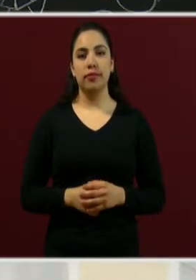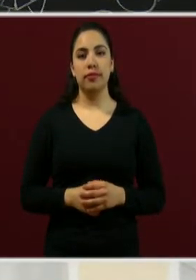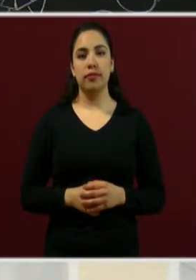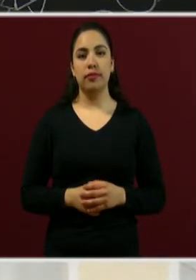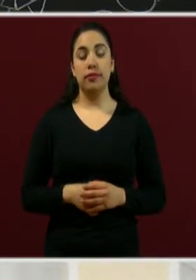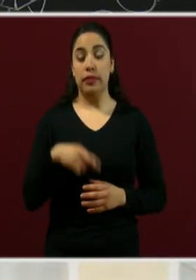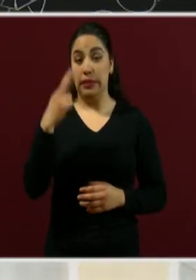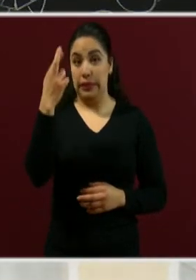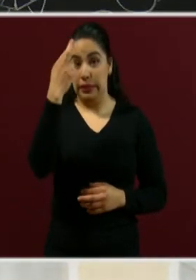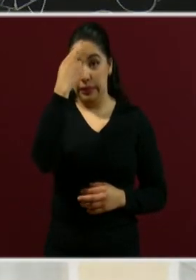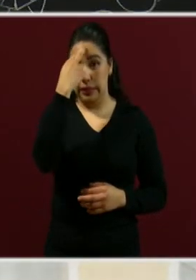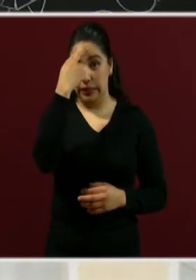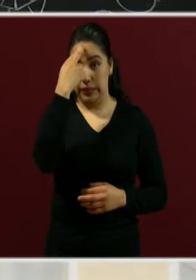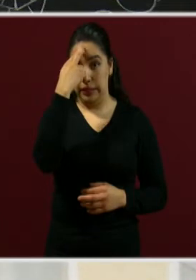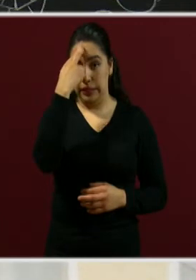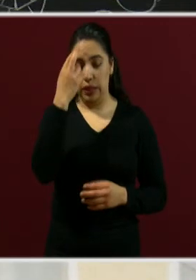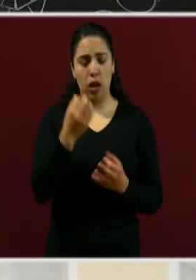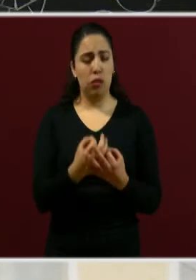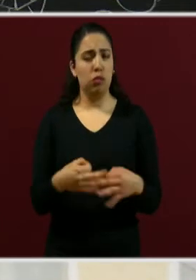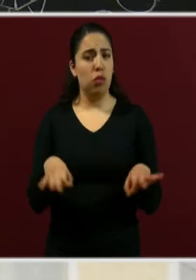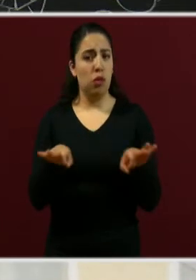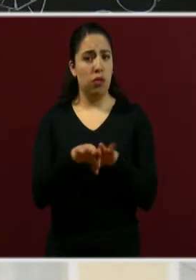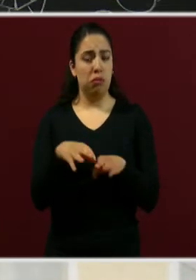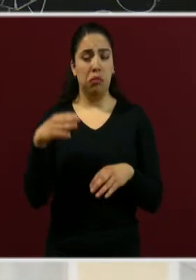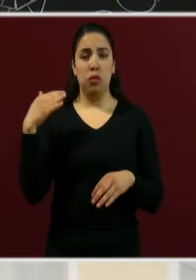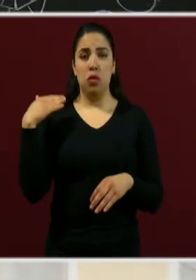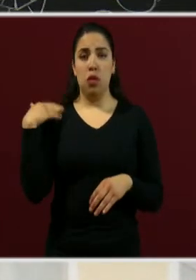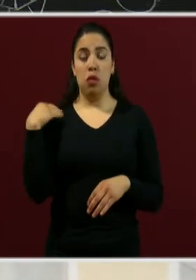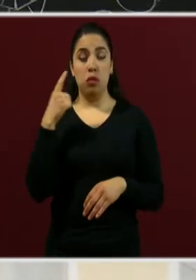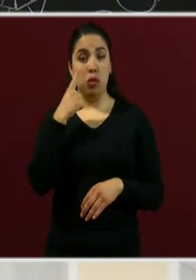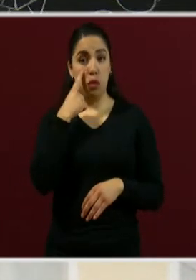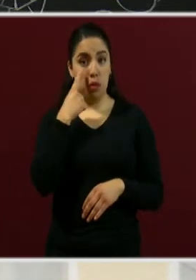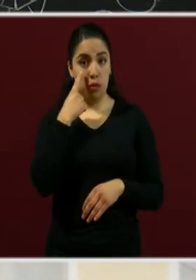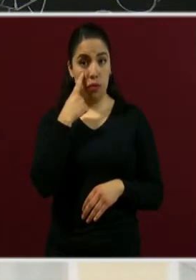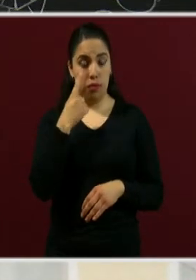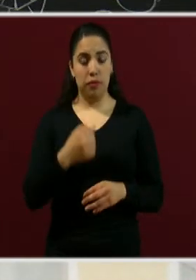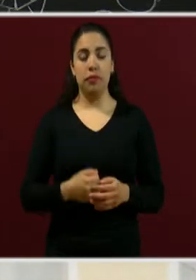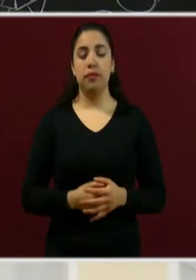Recuerda realizar este experimento con la supervisión de un adulto.